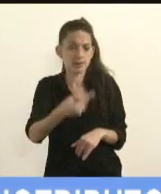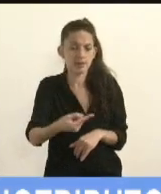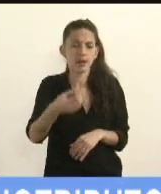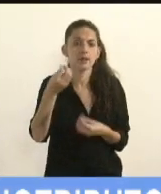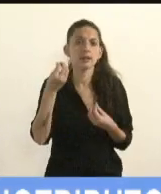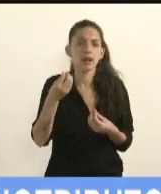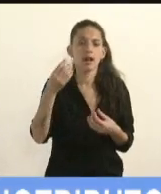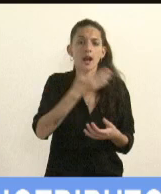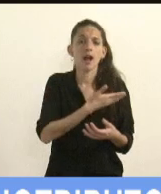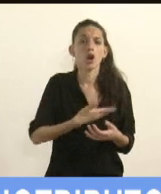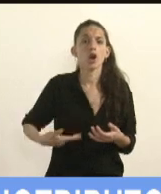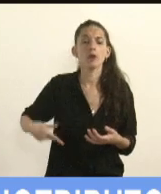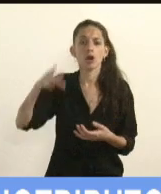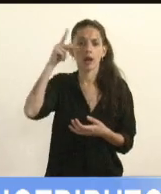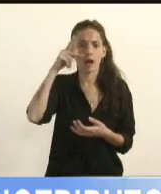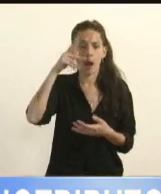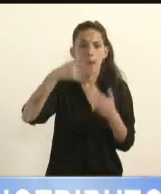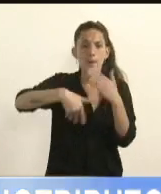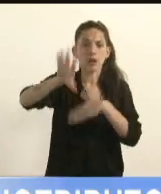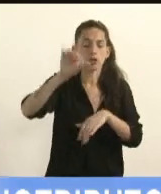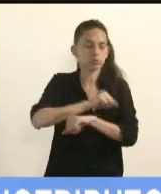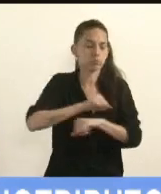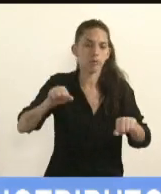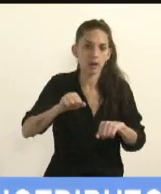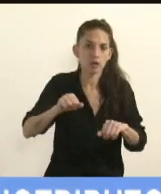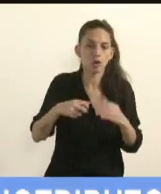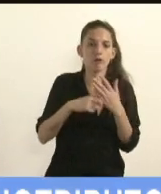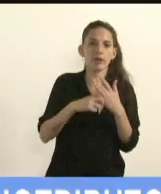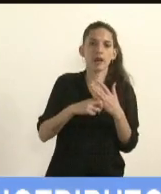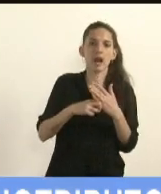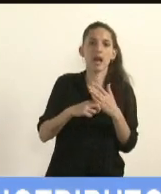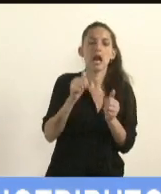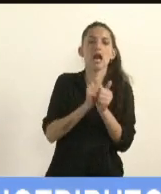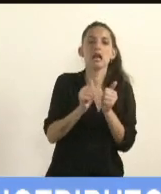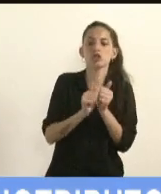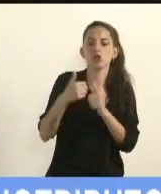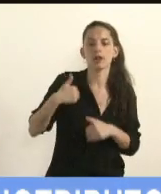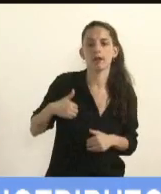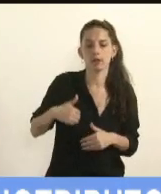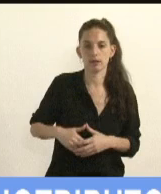que el gobierno de los CAF es uno de los mayores impactos fiscal en la historia de la Argentina.